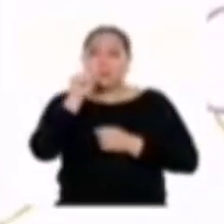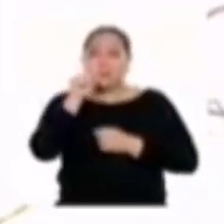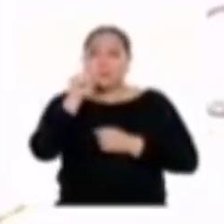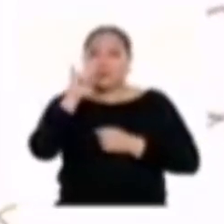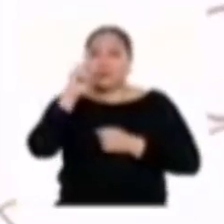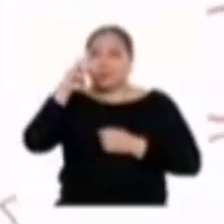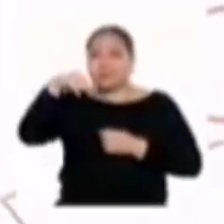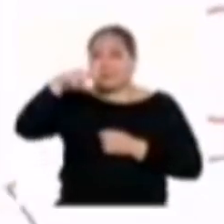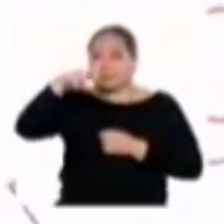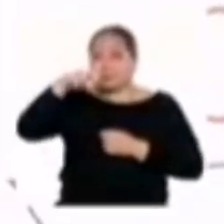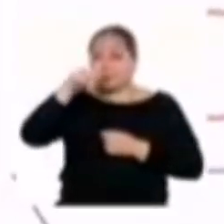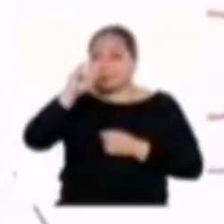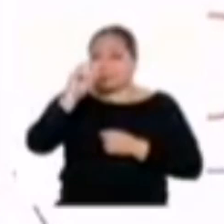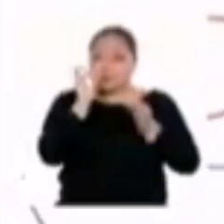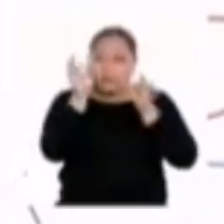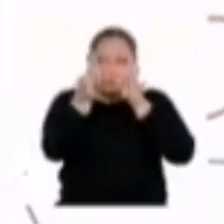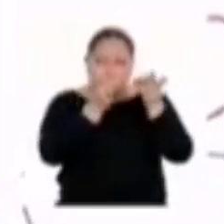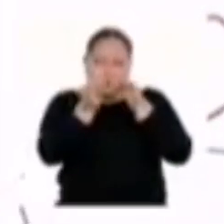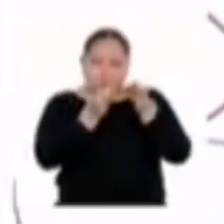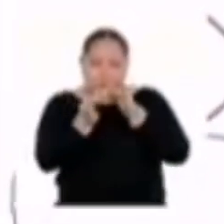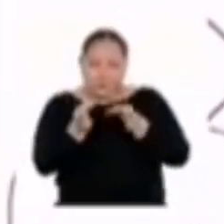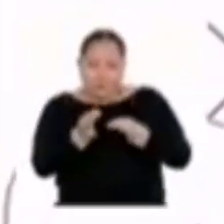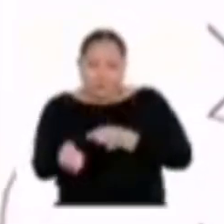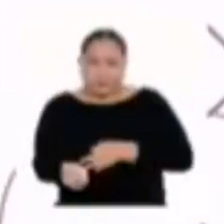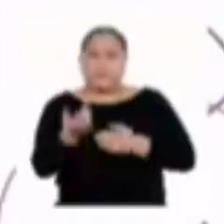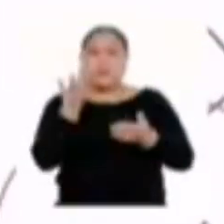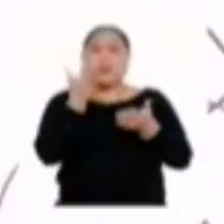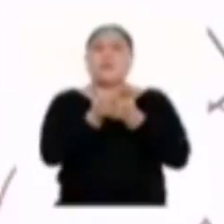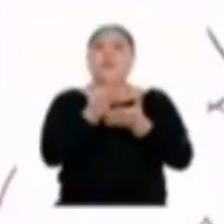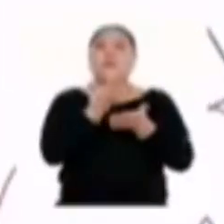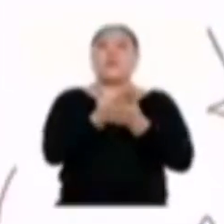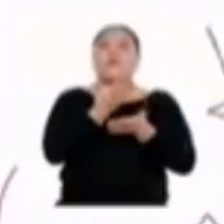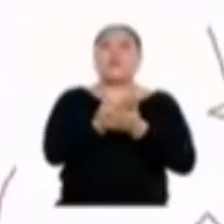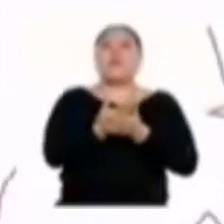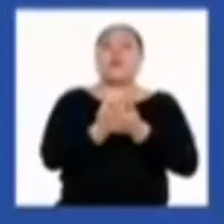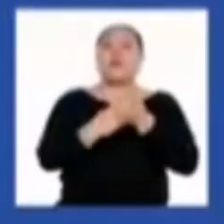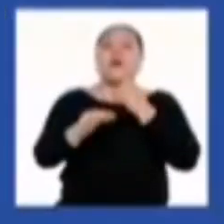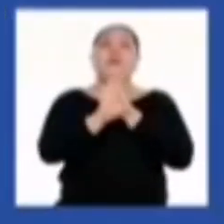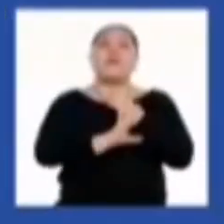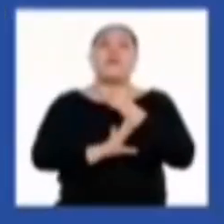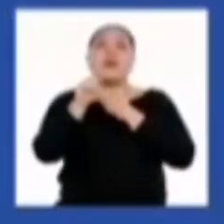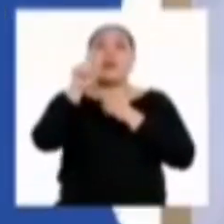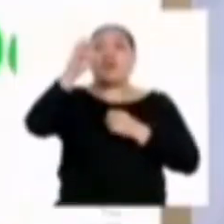aspectos específicos del tema y sustentan la postura que defiendes.